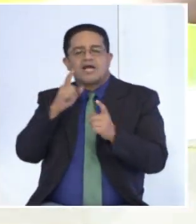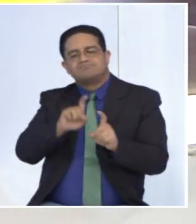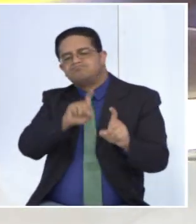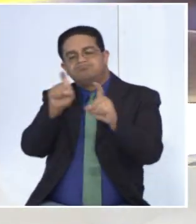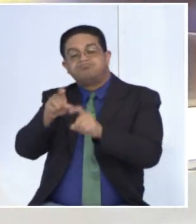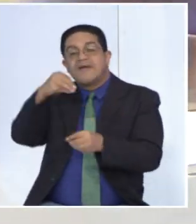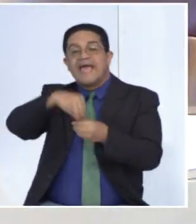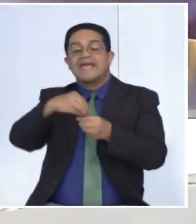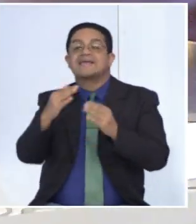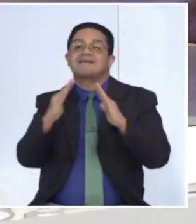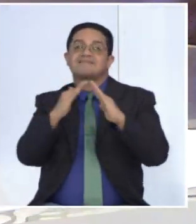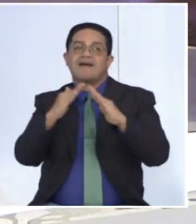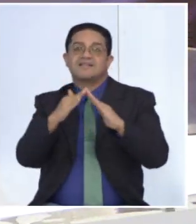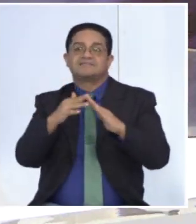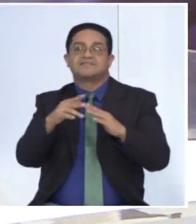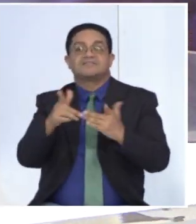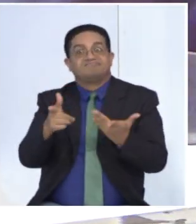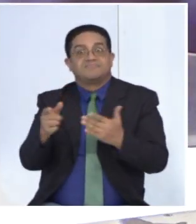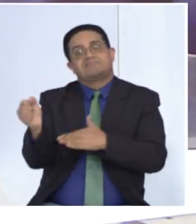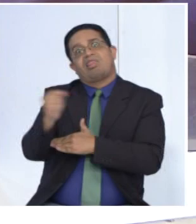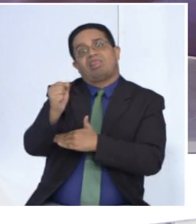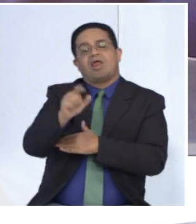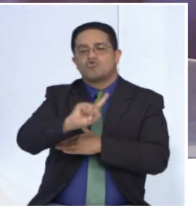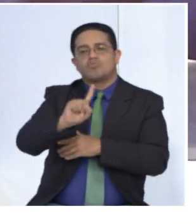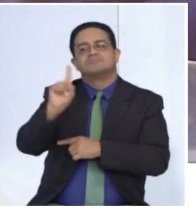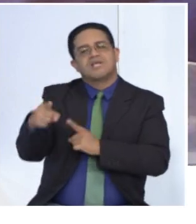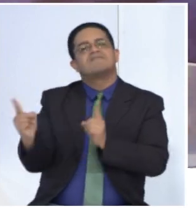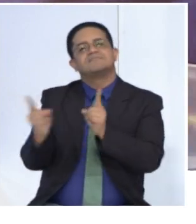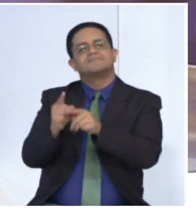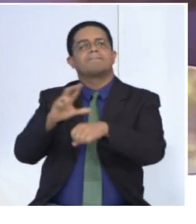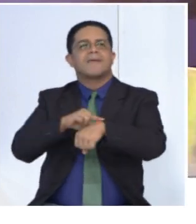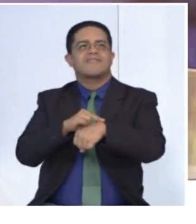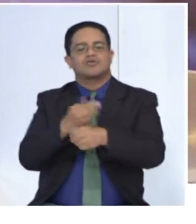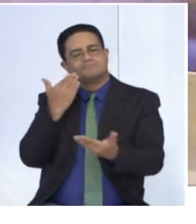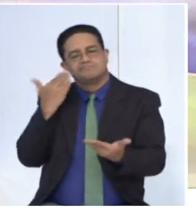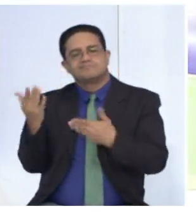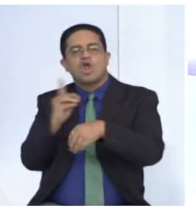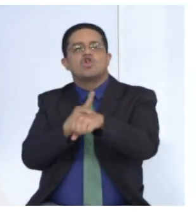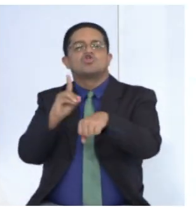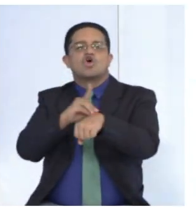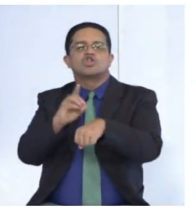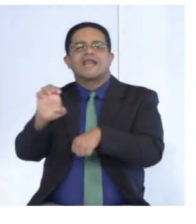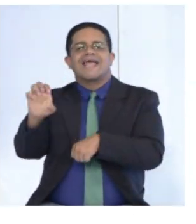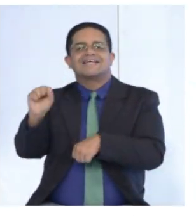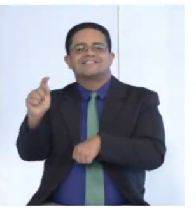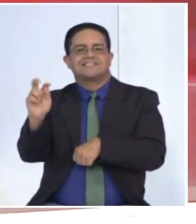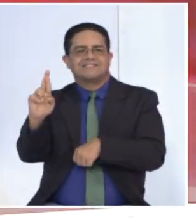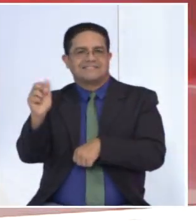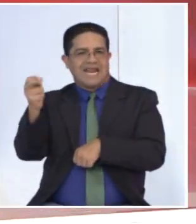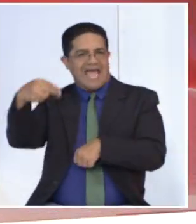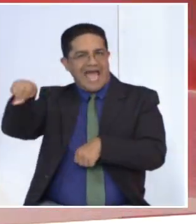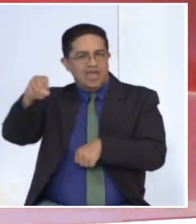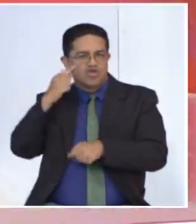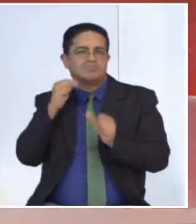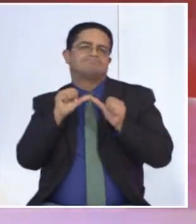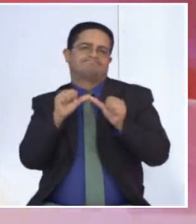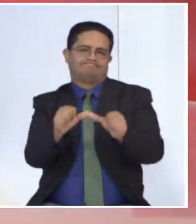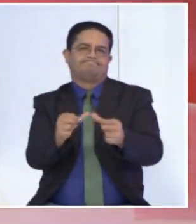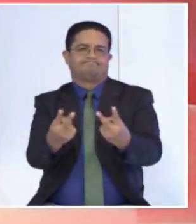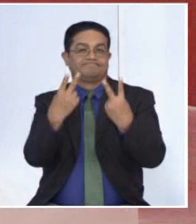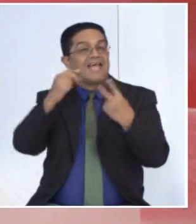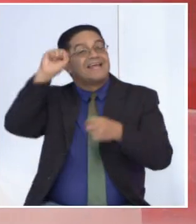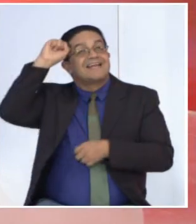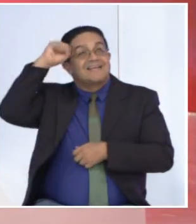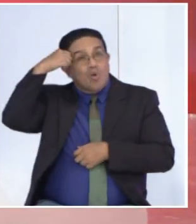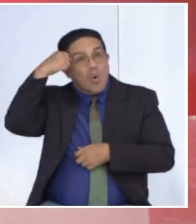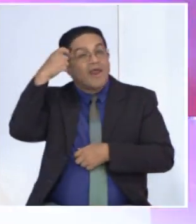casa y que no hay que dejar de ir también al cirujano cardiovascular. El doctor José Extraño, especialista en esta área, nos seguirá acompañando en la próxima parte. Recuerda que nos